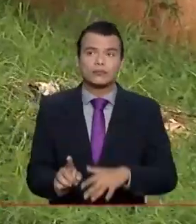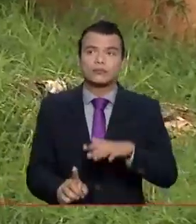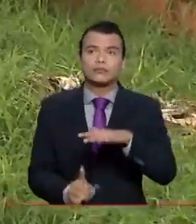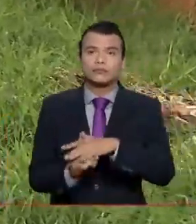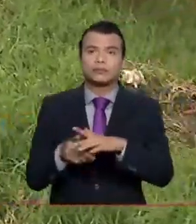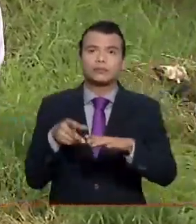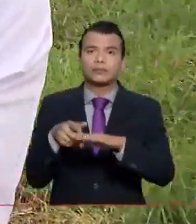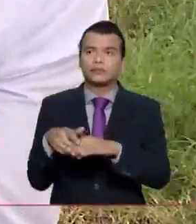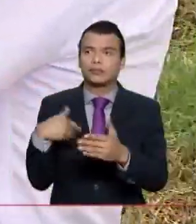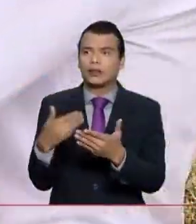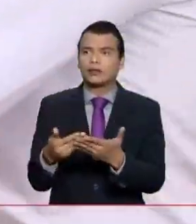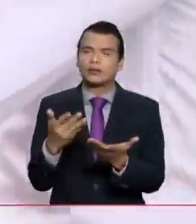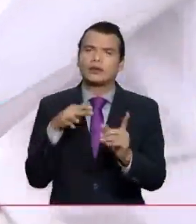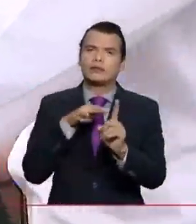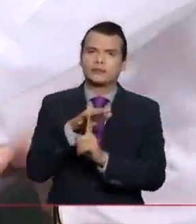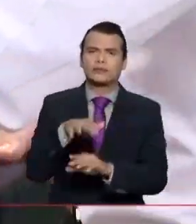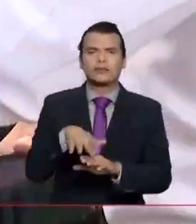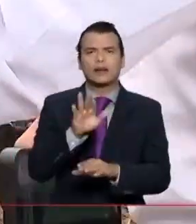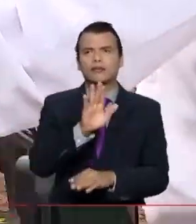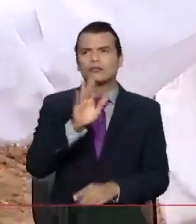concluido aún?